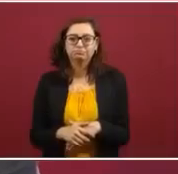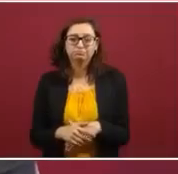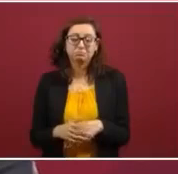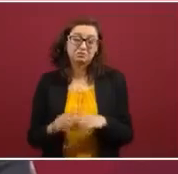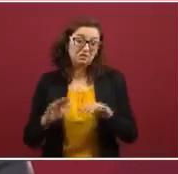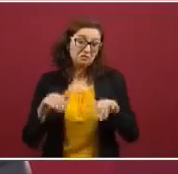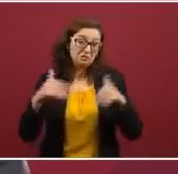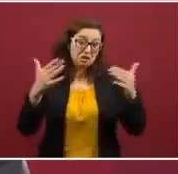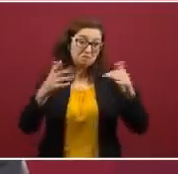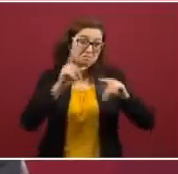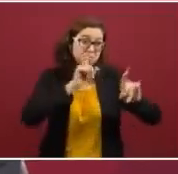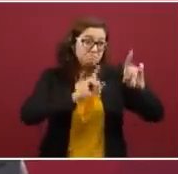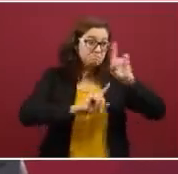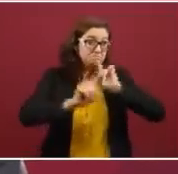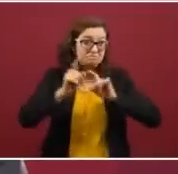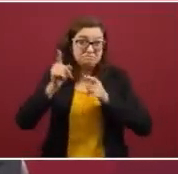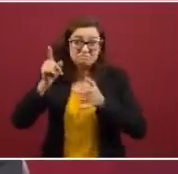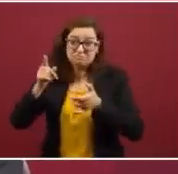verdadera